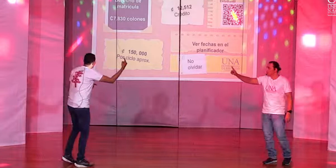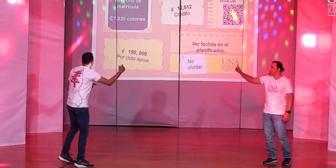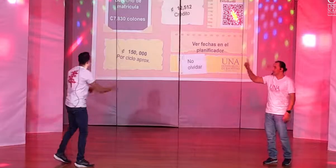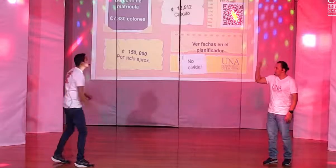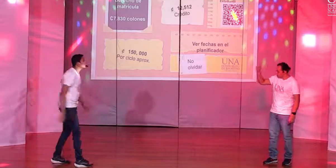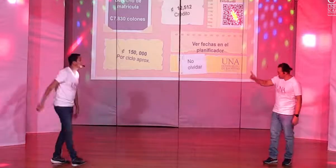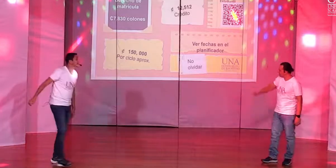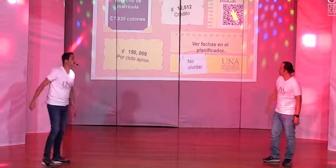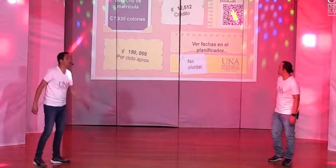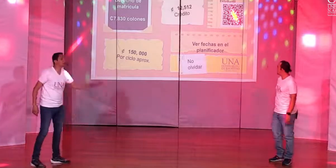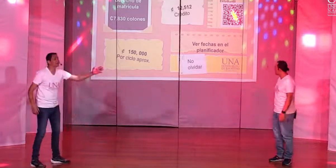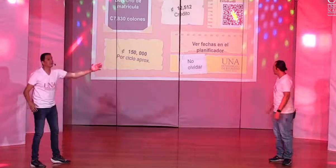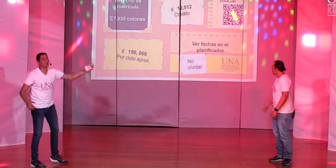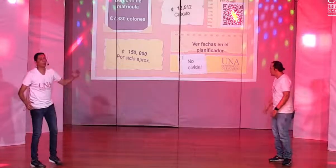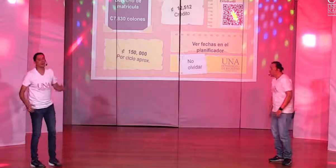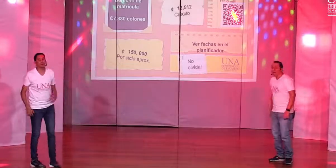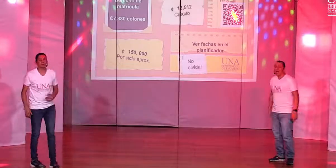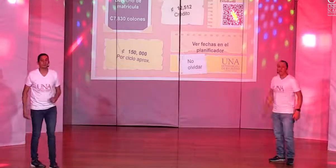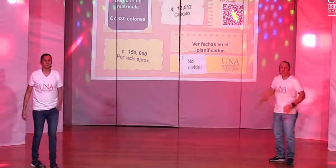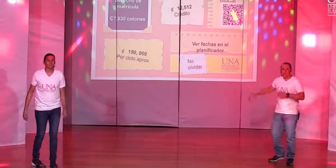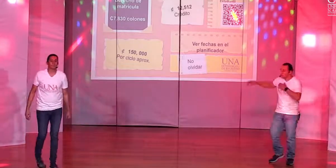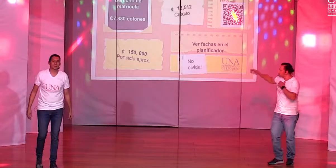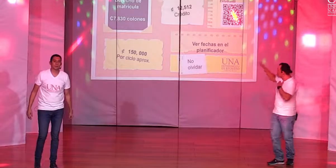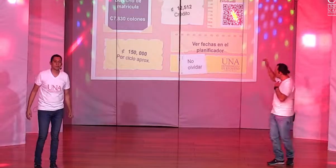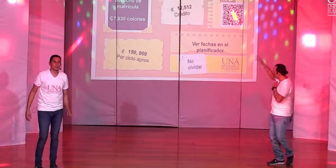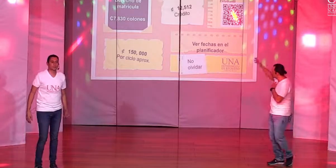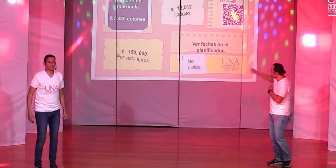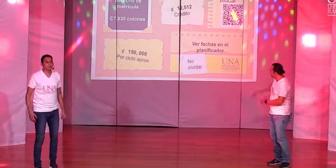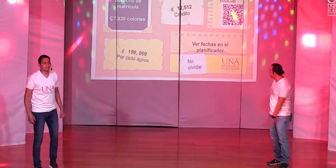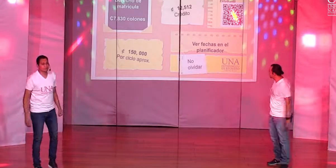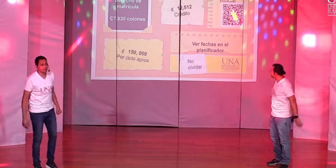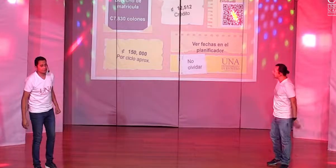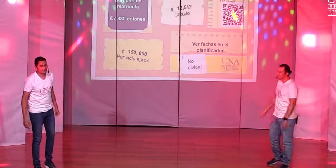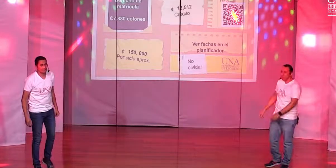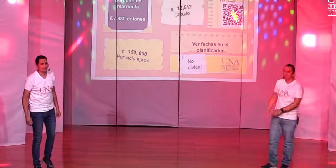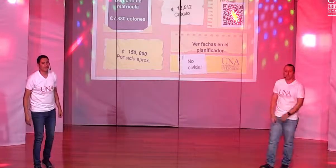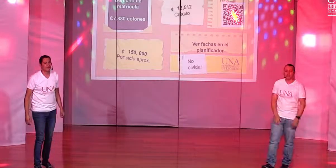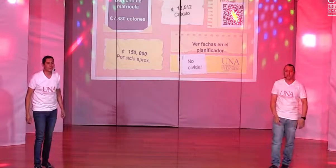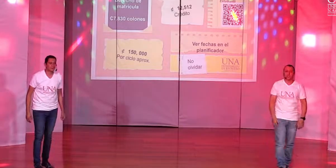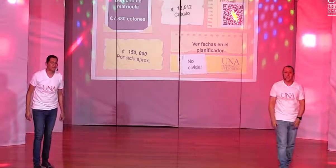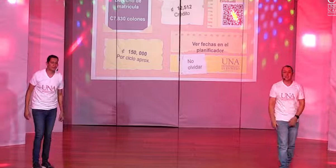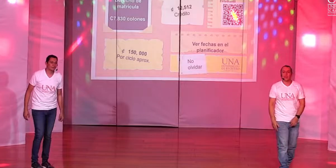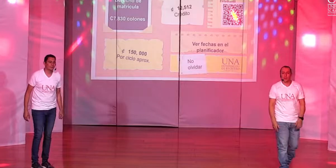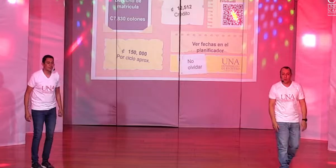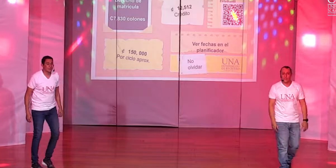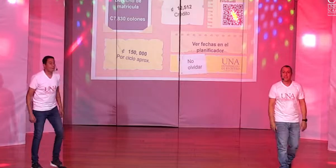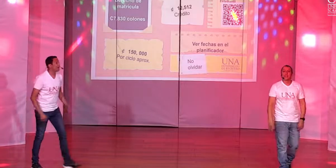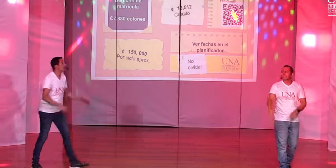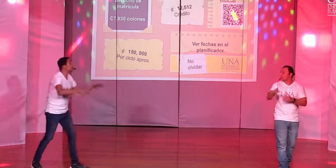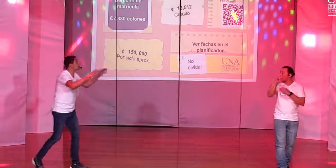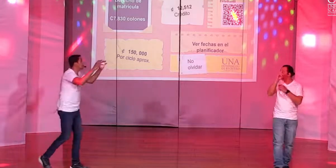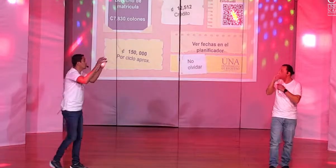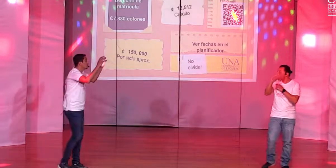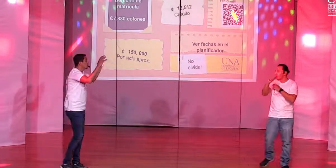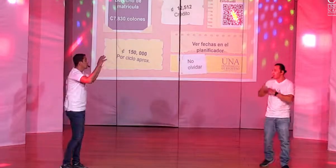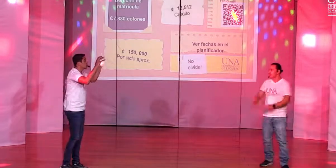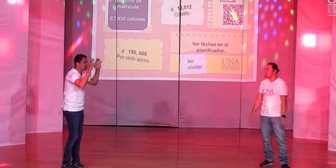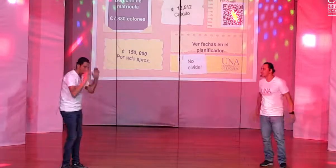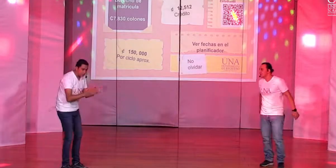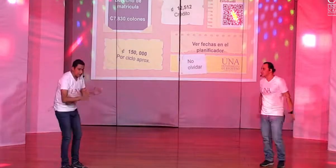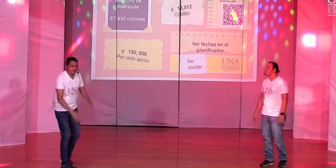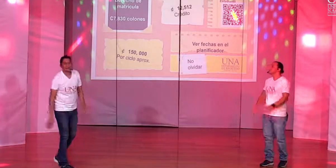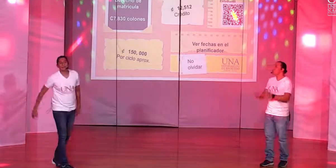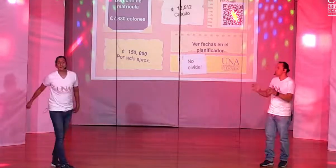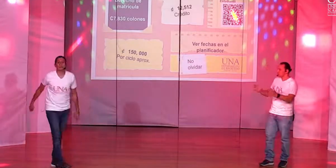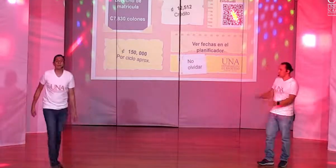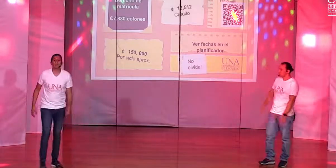año. Una vez al año. ¿Y cuál es el, sí, cuál es el valor, Marito? Ahí lo tenemos. Son aproximadamente 7,830 colones. Marito. Se paga solo una vez.